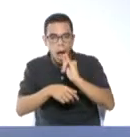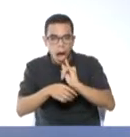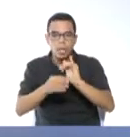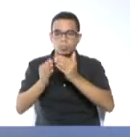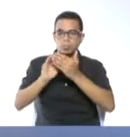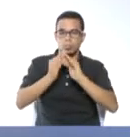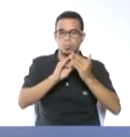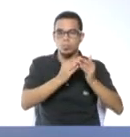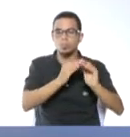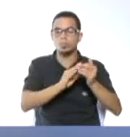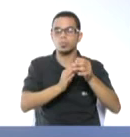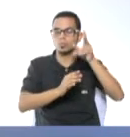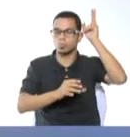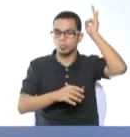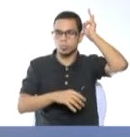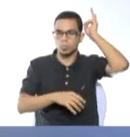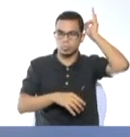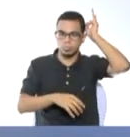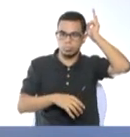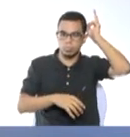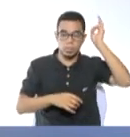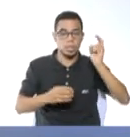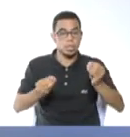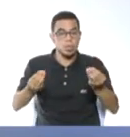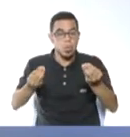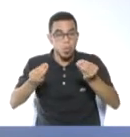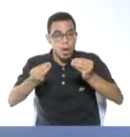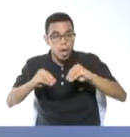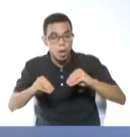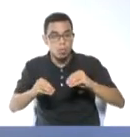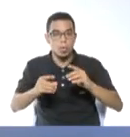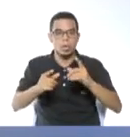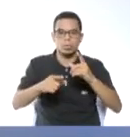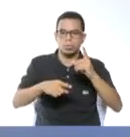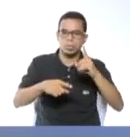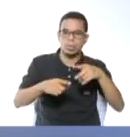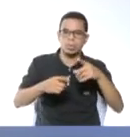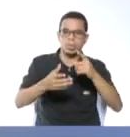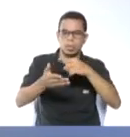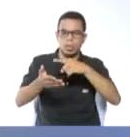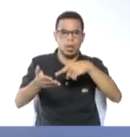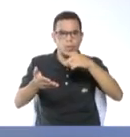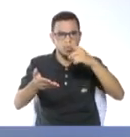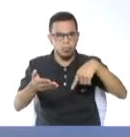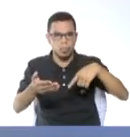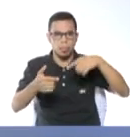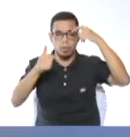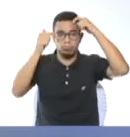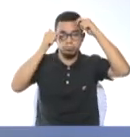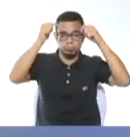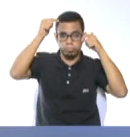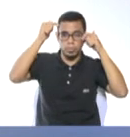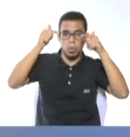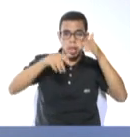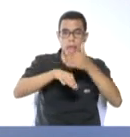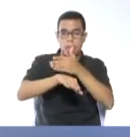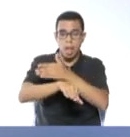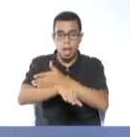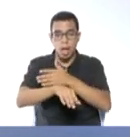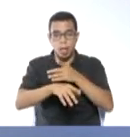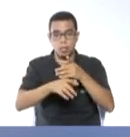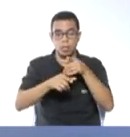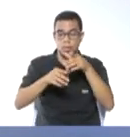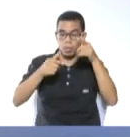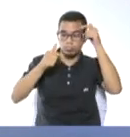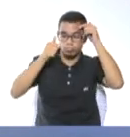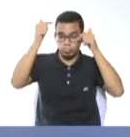tenemos y el acuerdo con los pueblos, con el comandante Chávez, donde firmaba que antes de llegar a la presidencia,